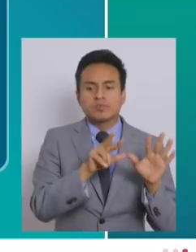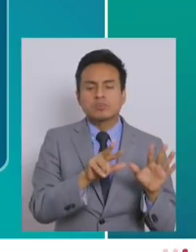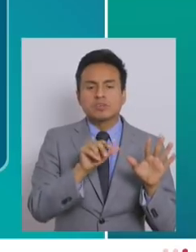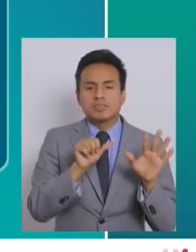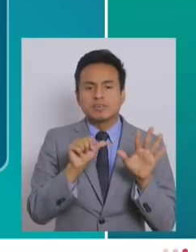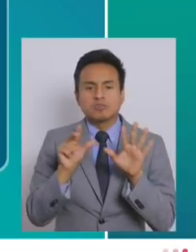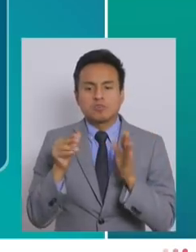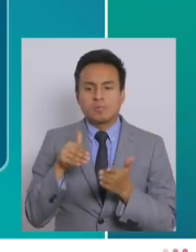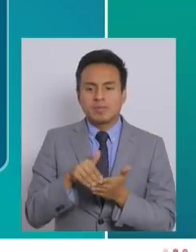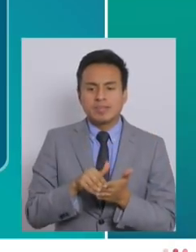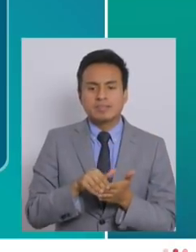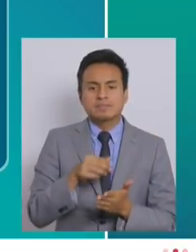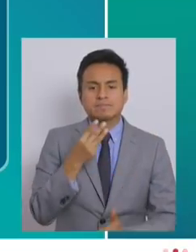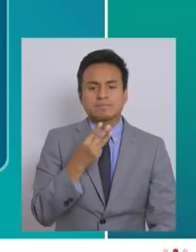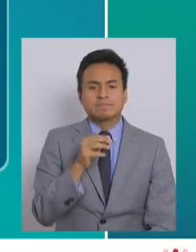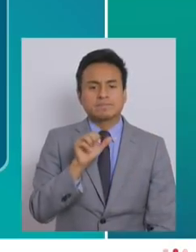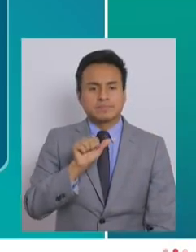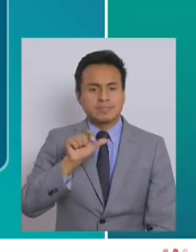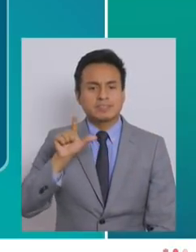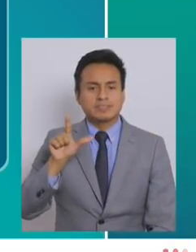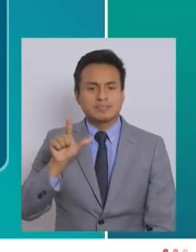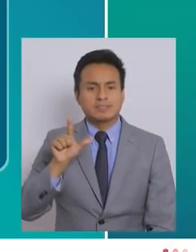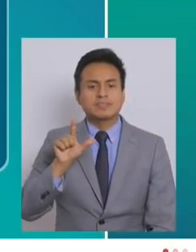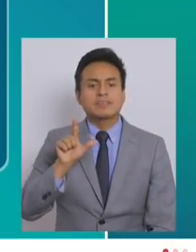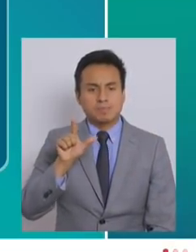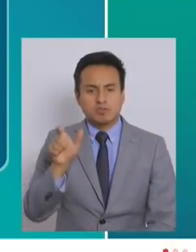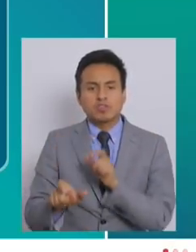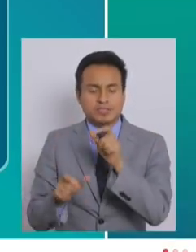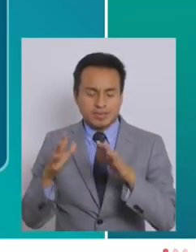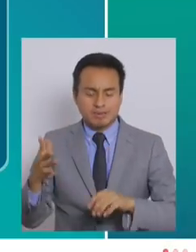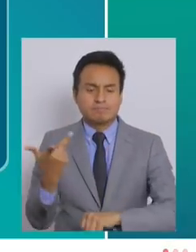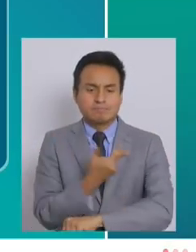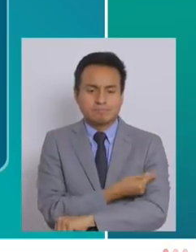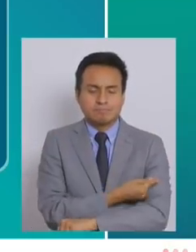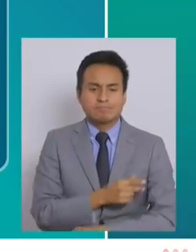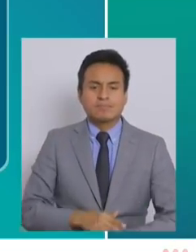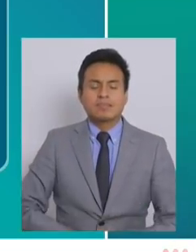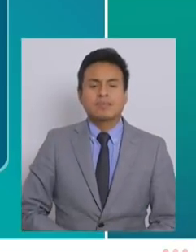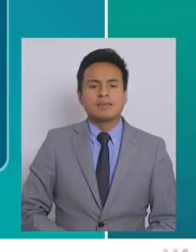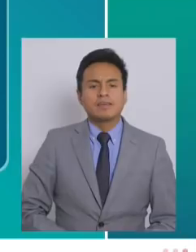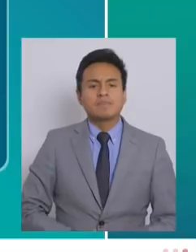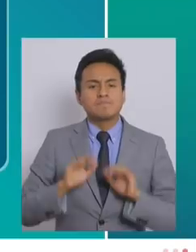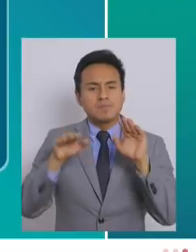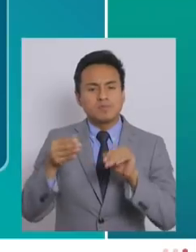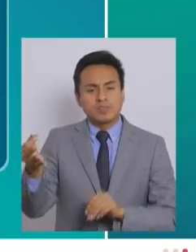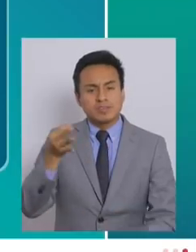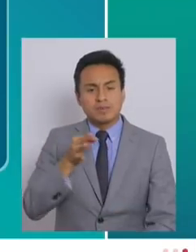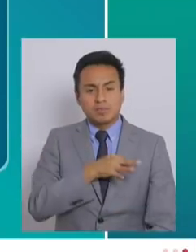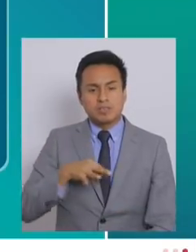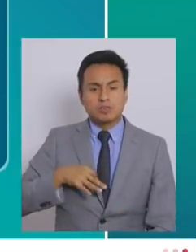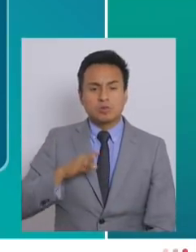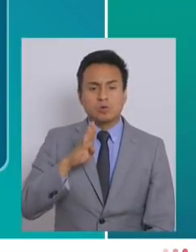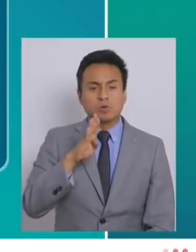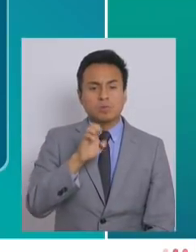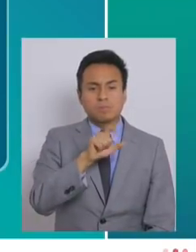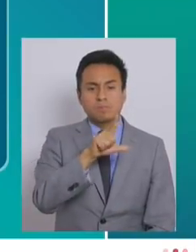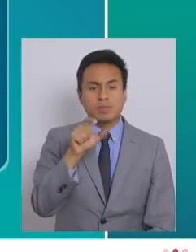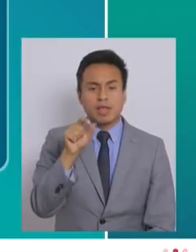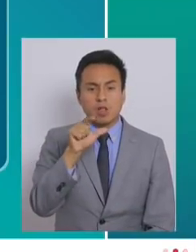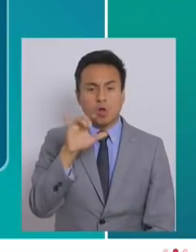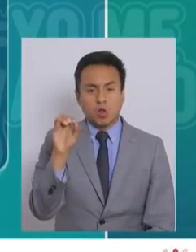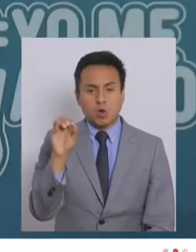868 mil 368 67 personas como decía el ministro del óleo